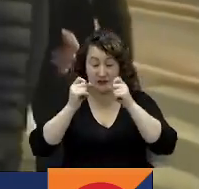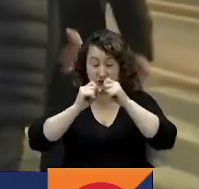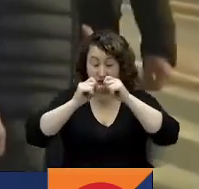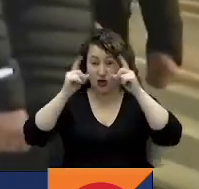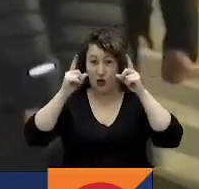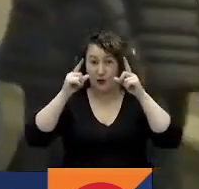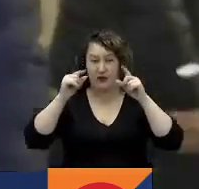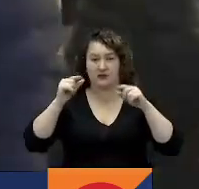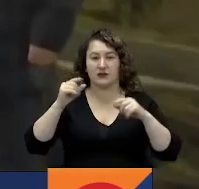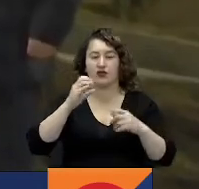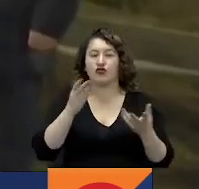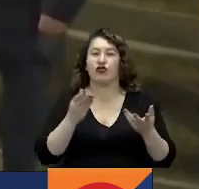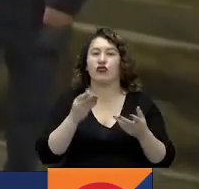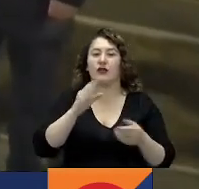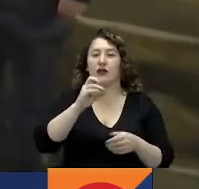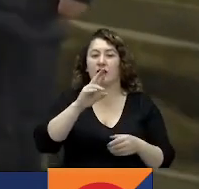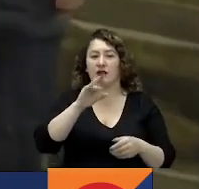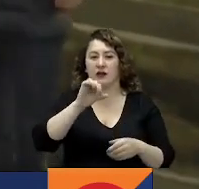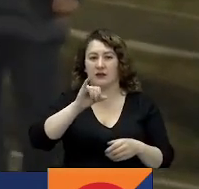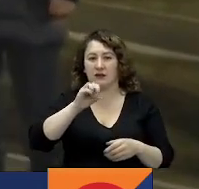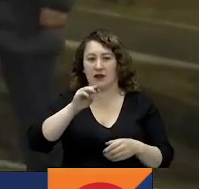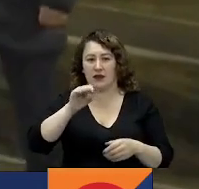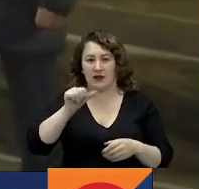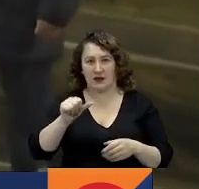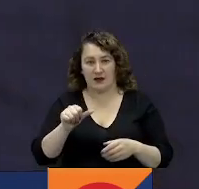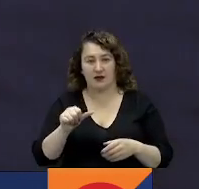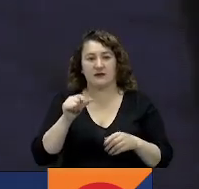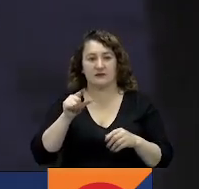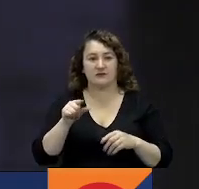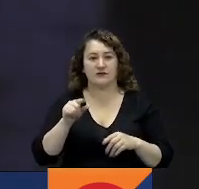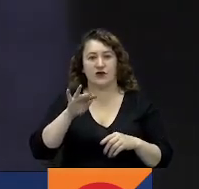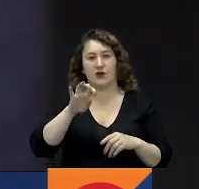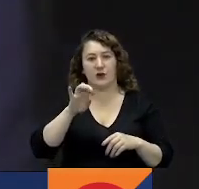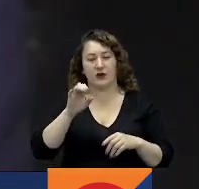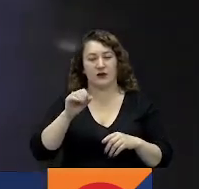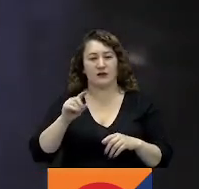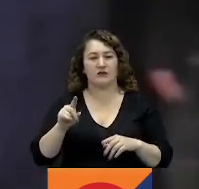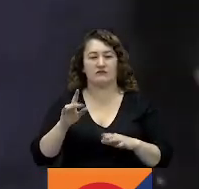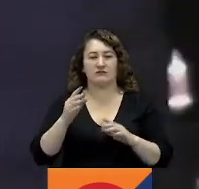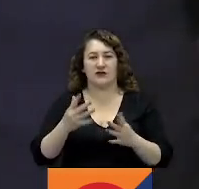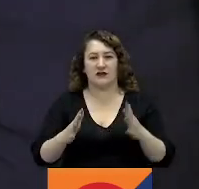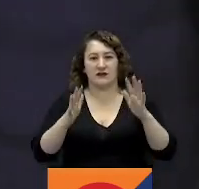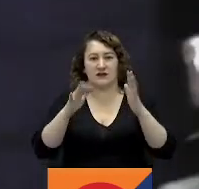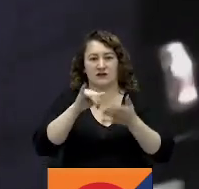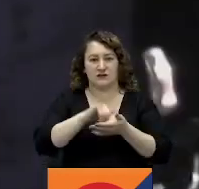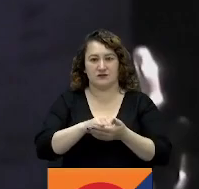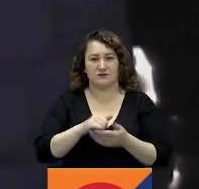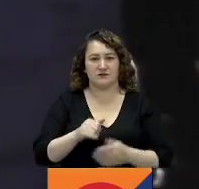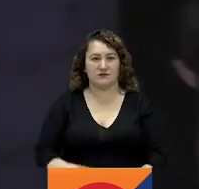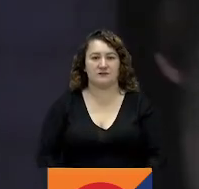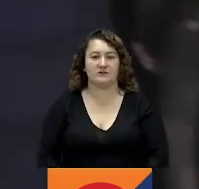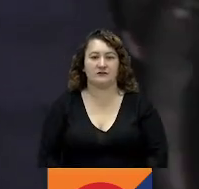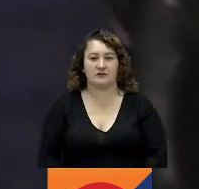por Crimea en el marco del 9º aniversario de la anexión de esta península al territorio ruso.